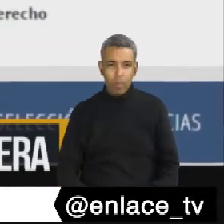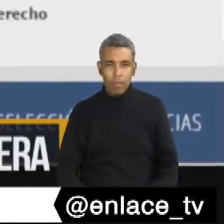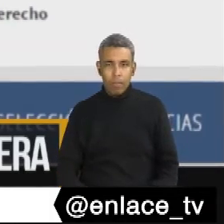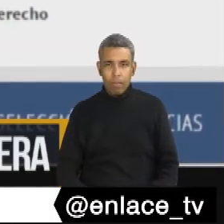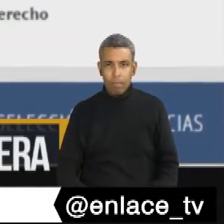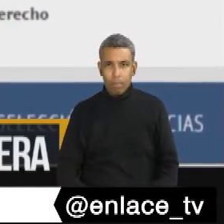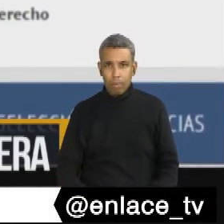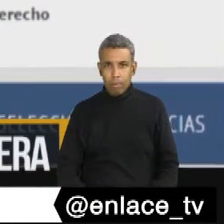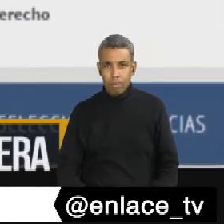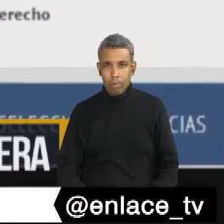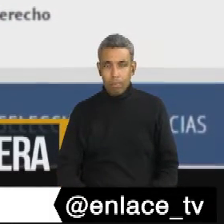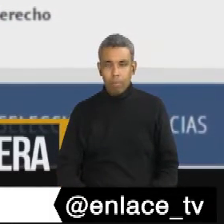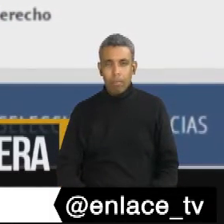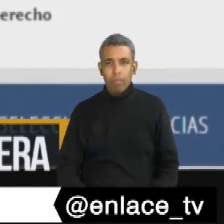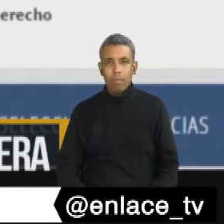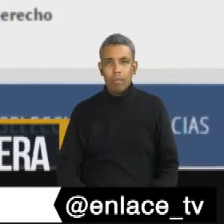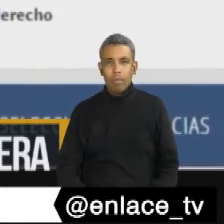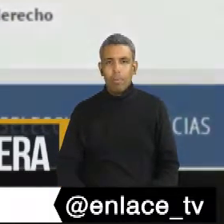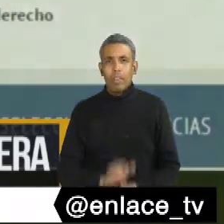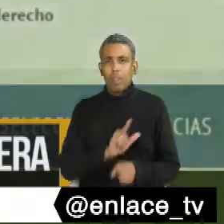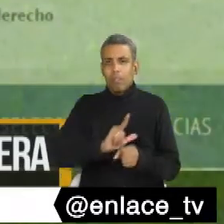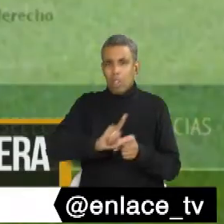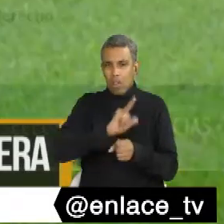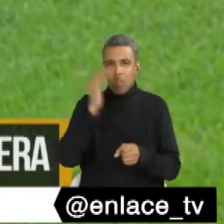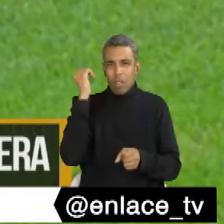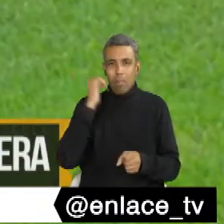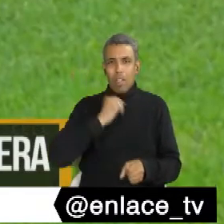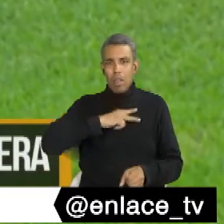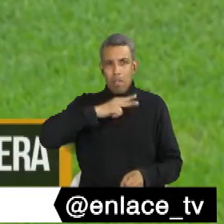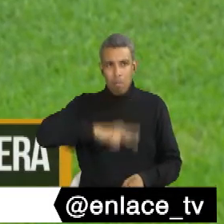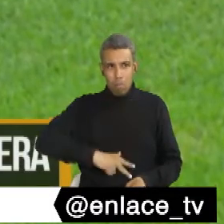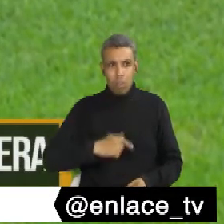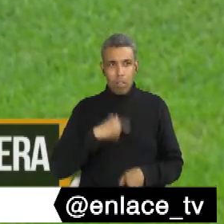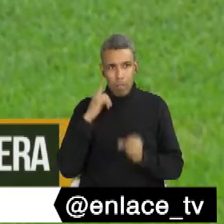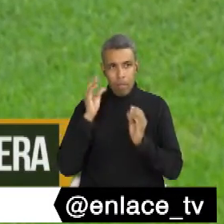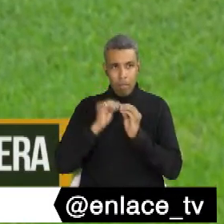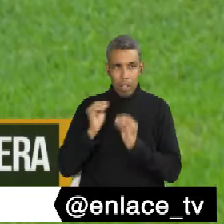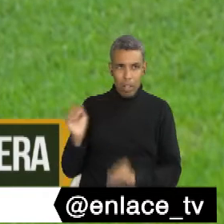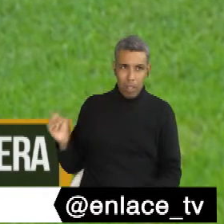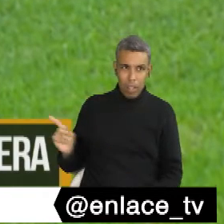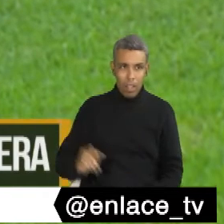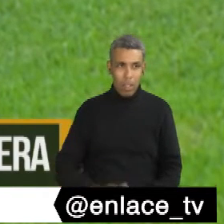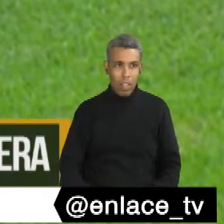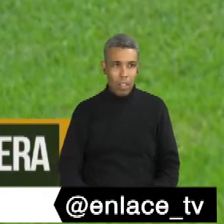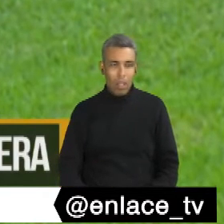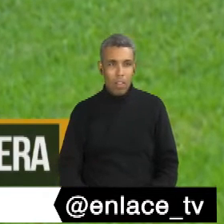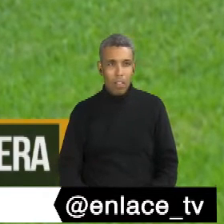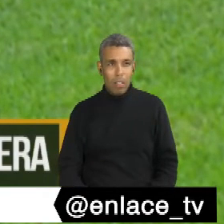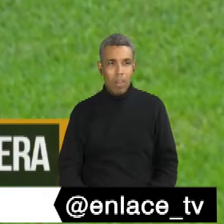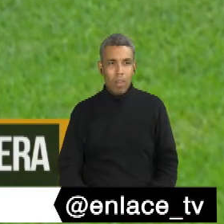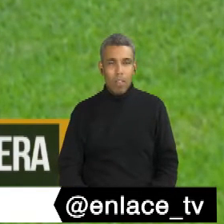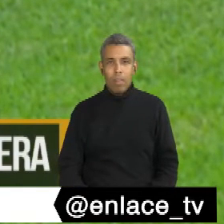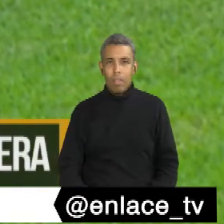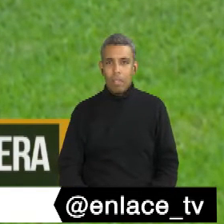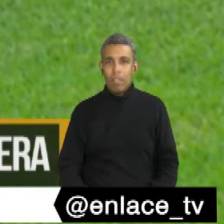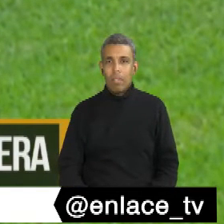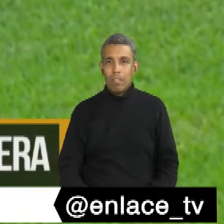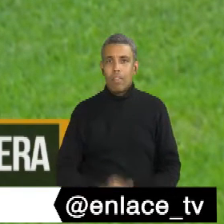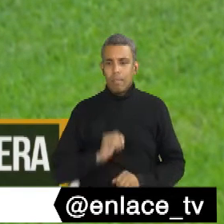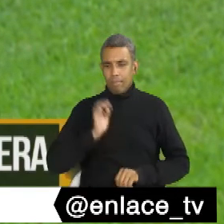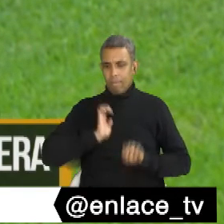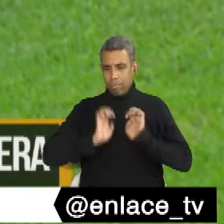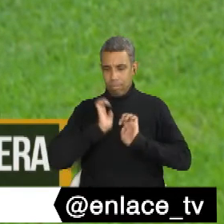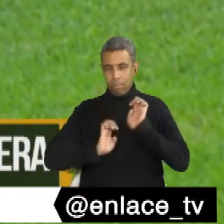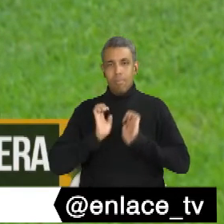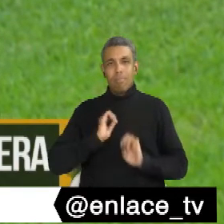que milita en la tercera división del fútbol portugués. También se sumó al equipo el defensa Daniel Briceño, de 31 años, que viene de jugar con